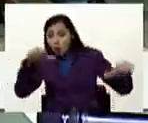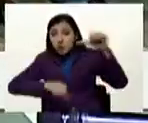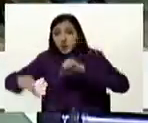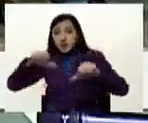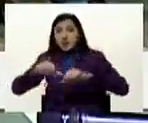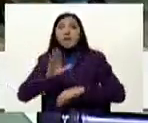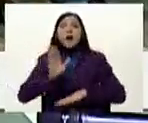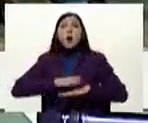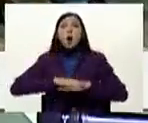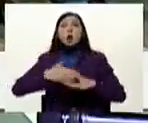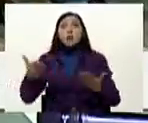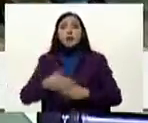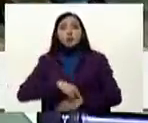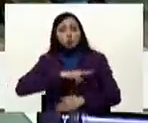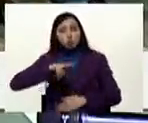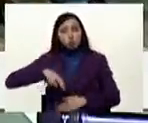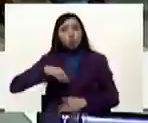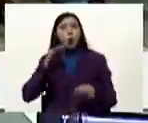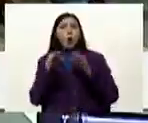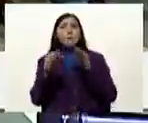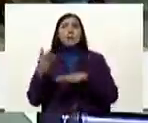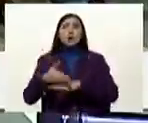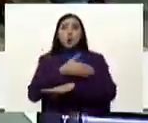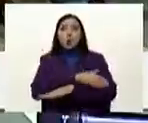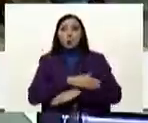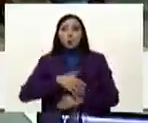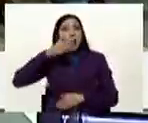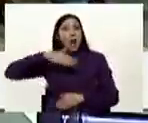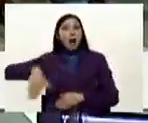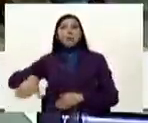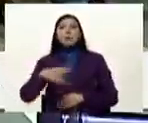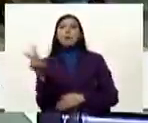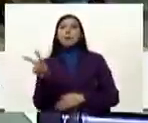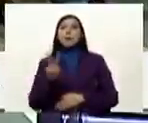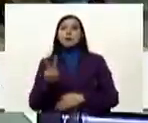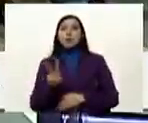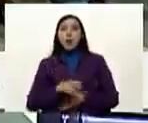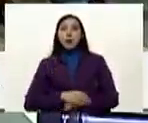porque precisamente lo hemos venido explicando a nuestro pueblo.